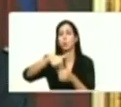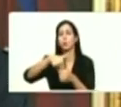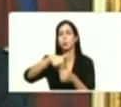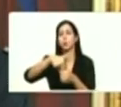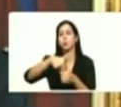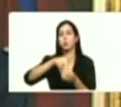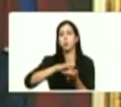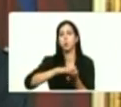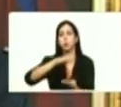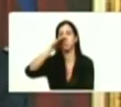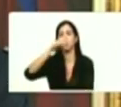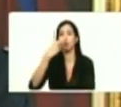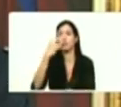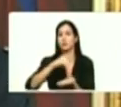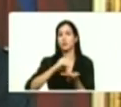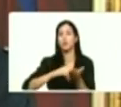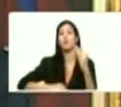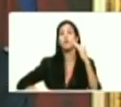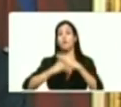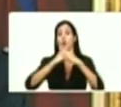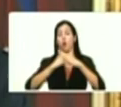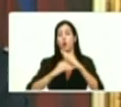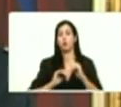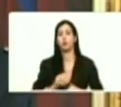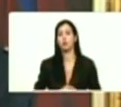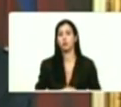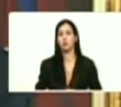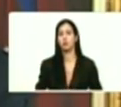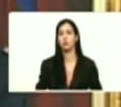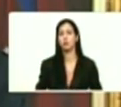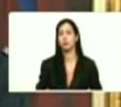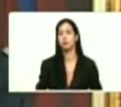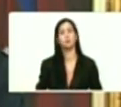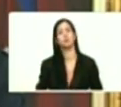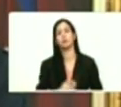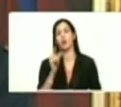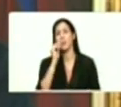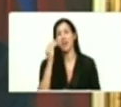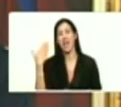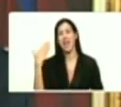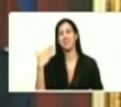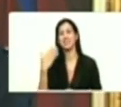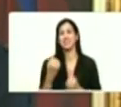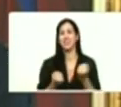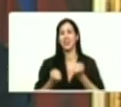dos veces Mervín Maldonado fue camionetero en su primera juventud